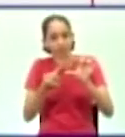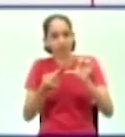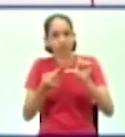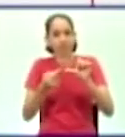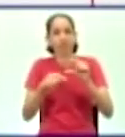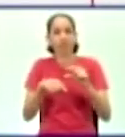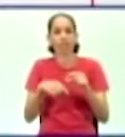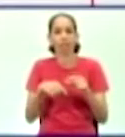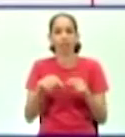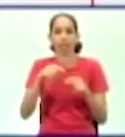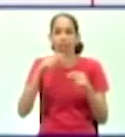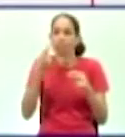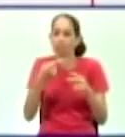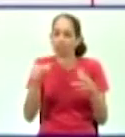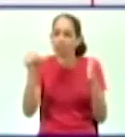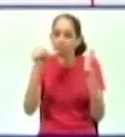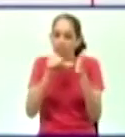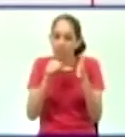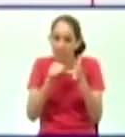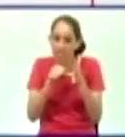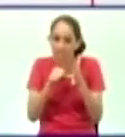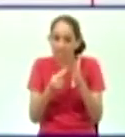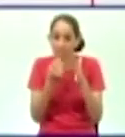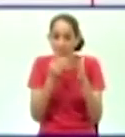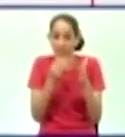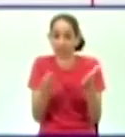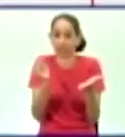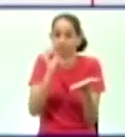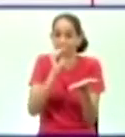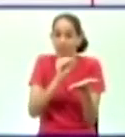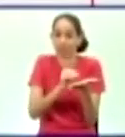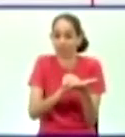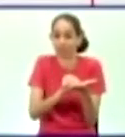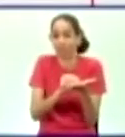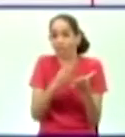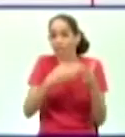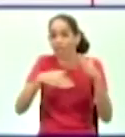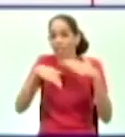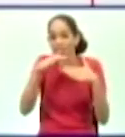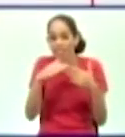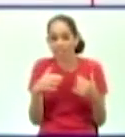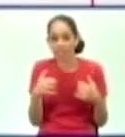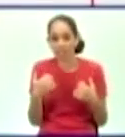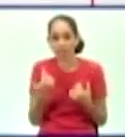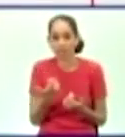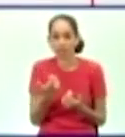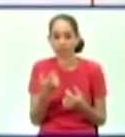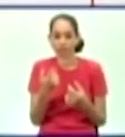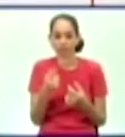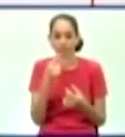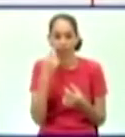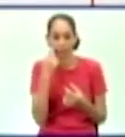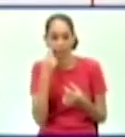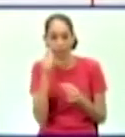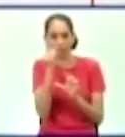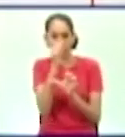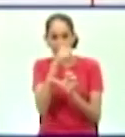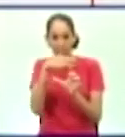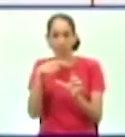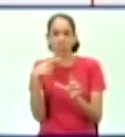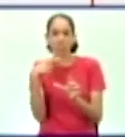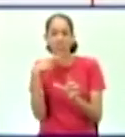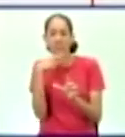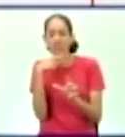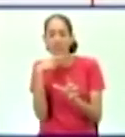el ángulo central, el inscrito y el semiinscrito, sobre el mismo arco, también hay relación.